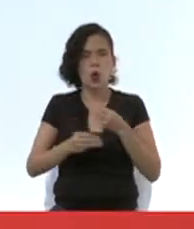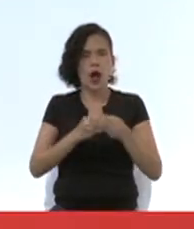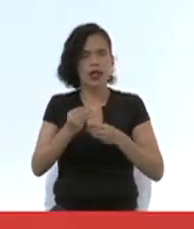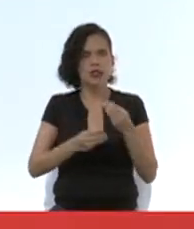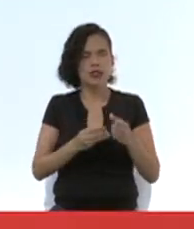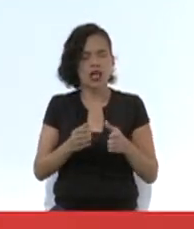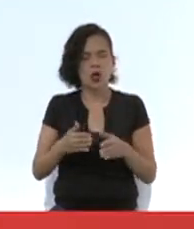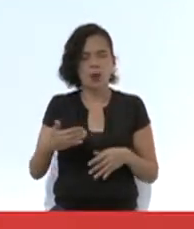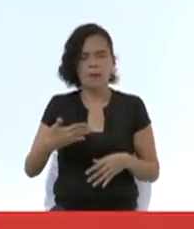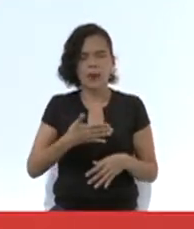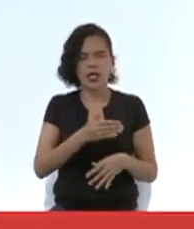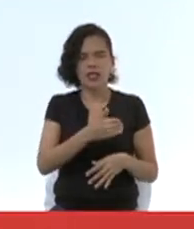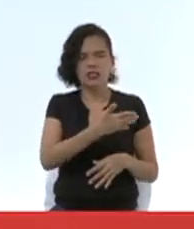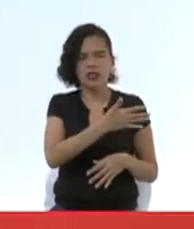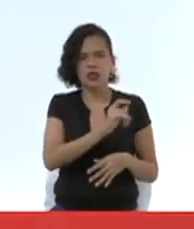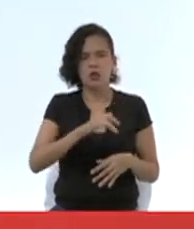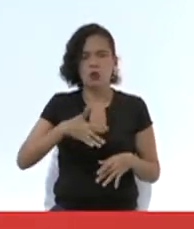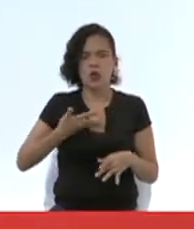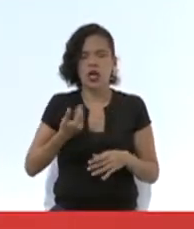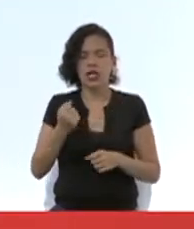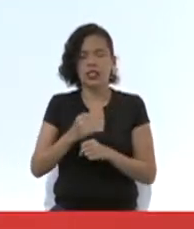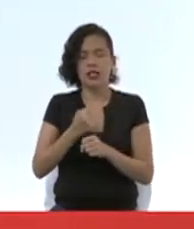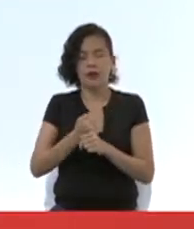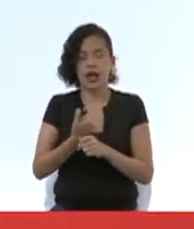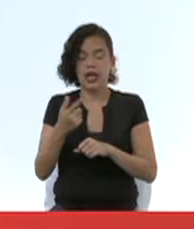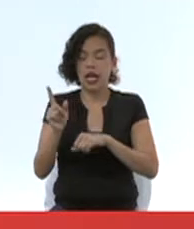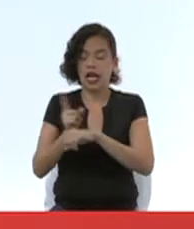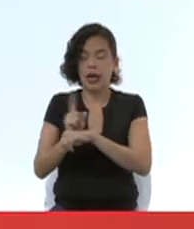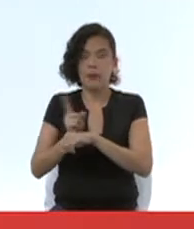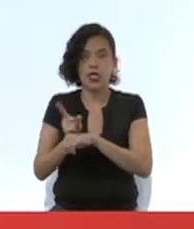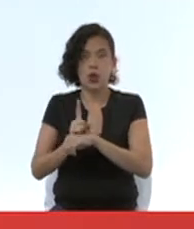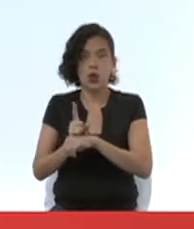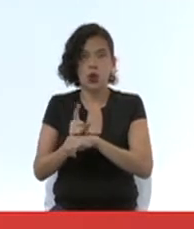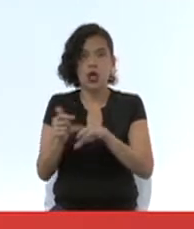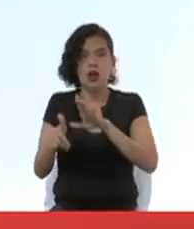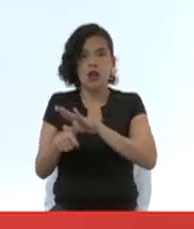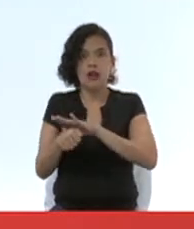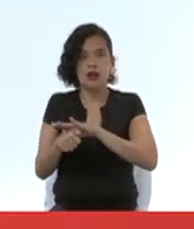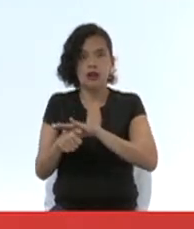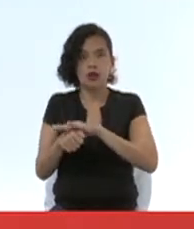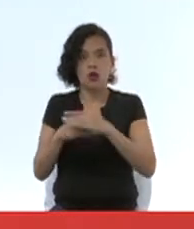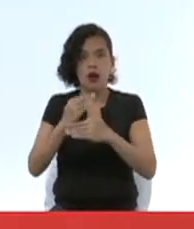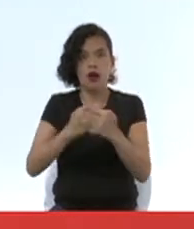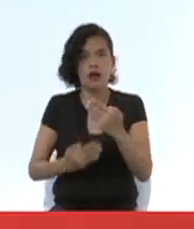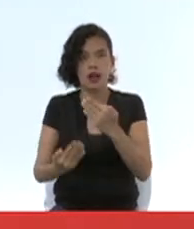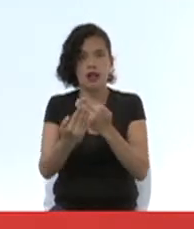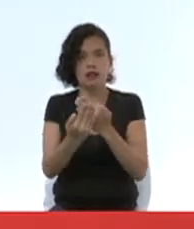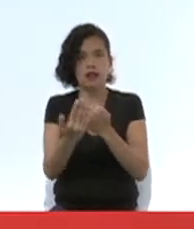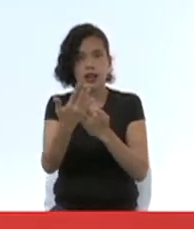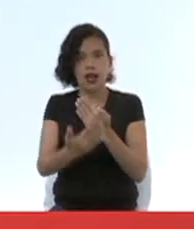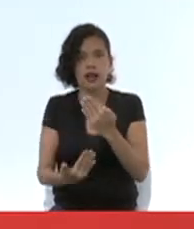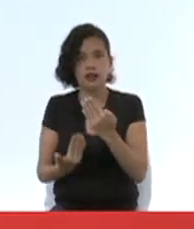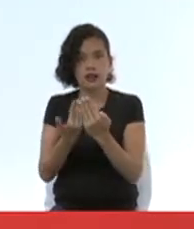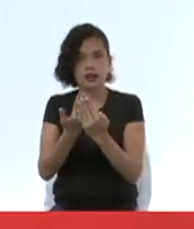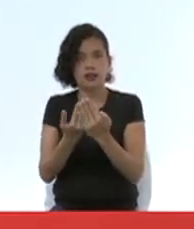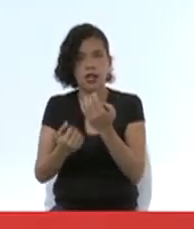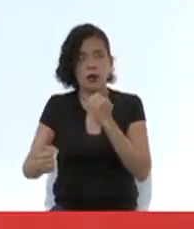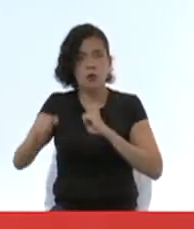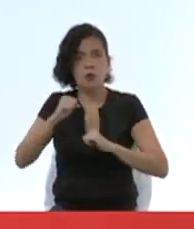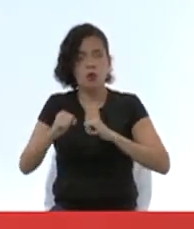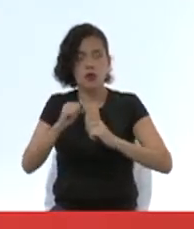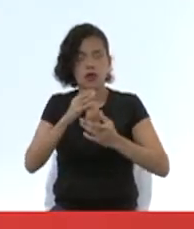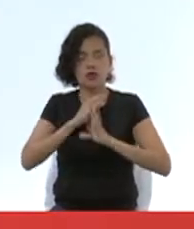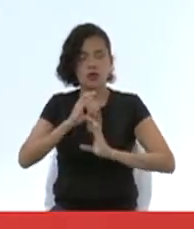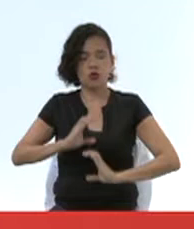peces, entonces puedes trabajar rápido, lento, adelante, atrás, moviendo